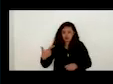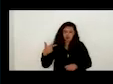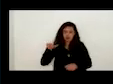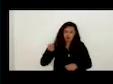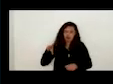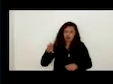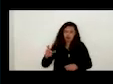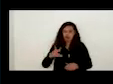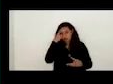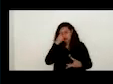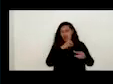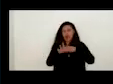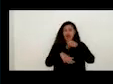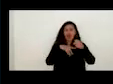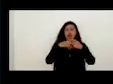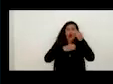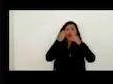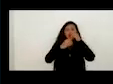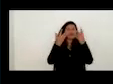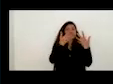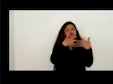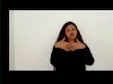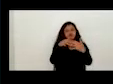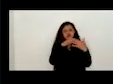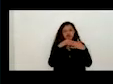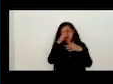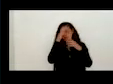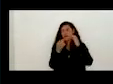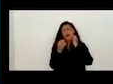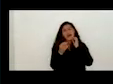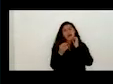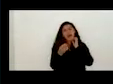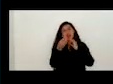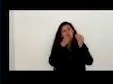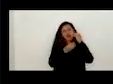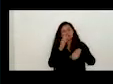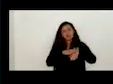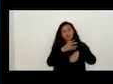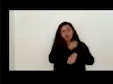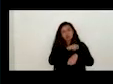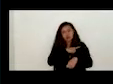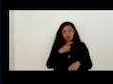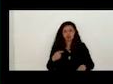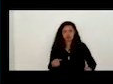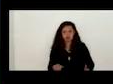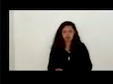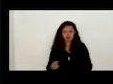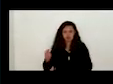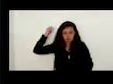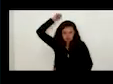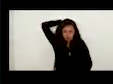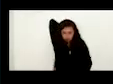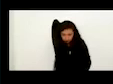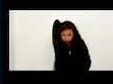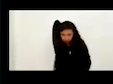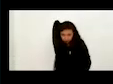alimentos para poder tener una alimentación mucho más saludable. Y obviamente los cereales como